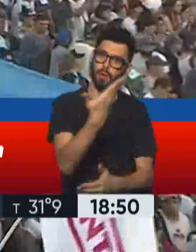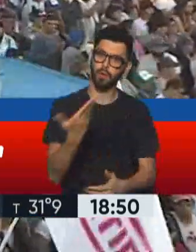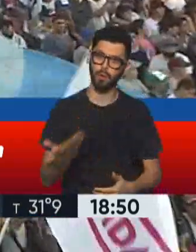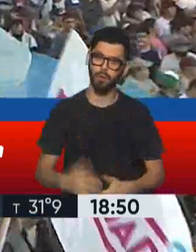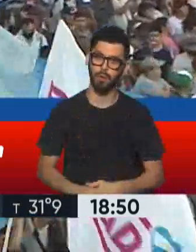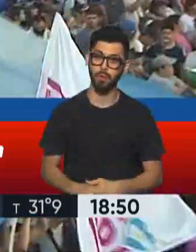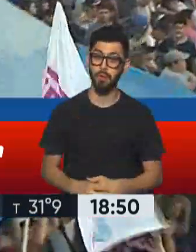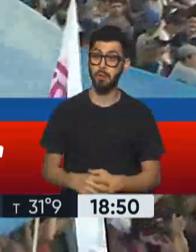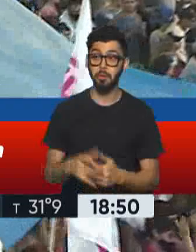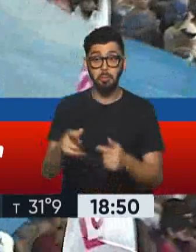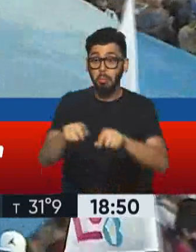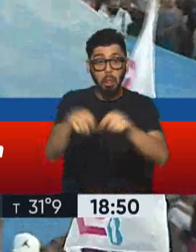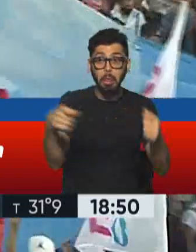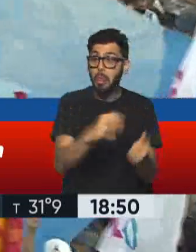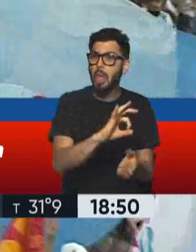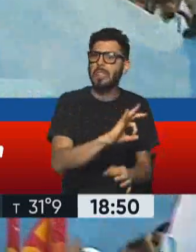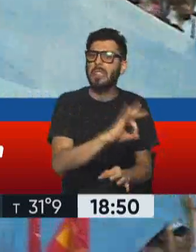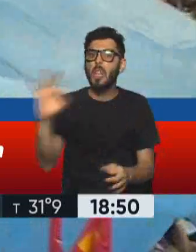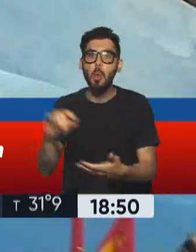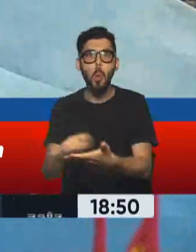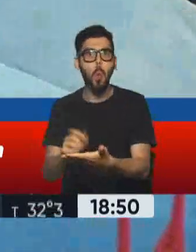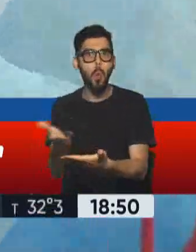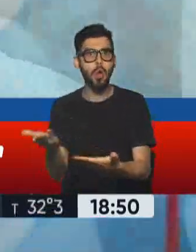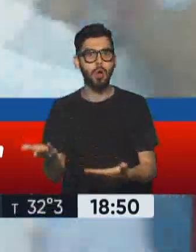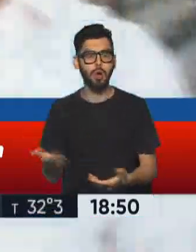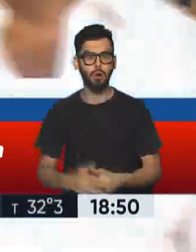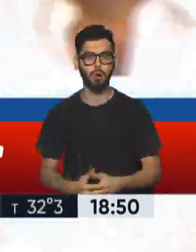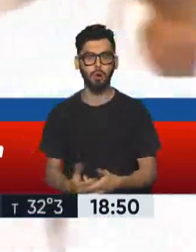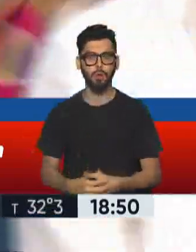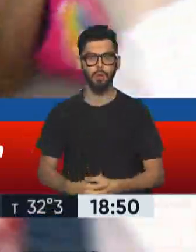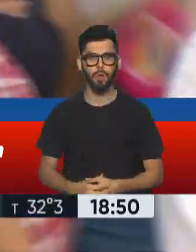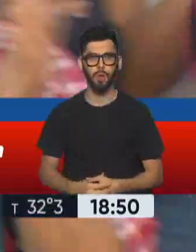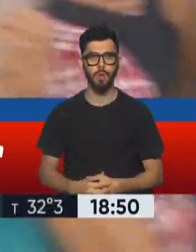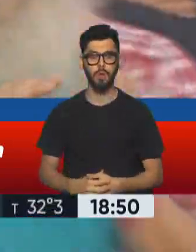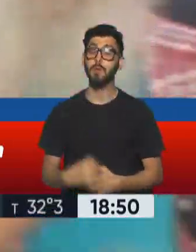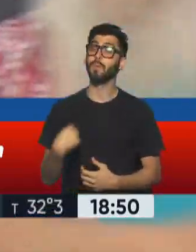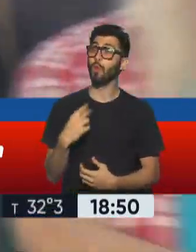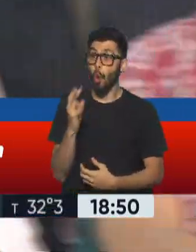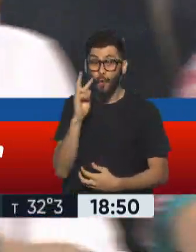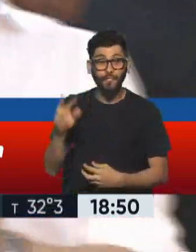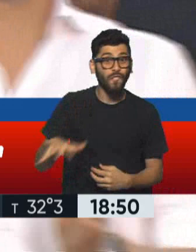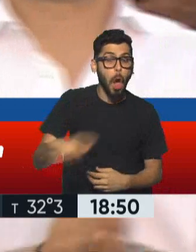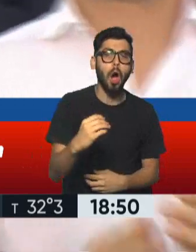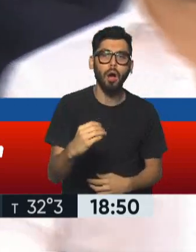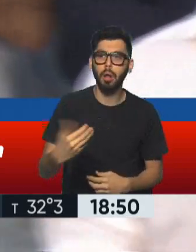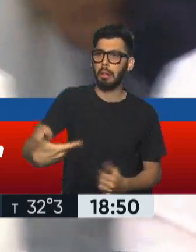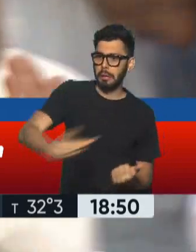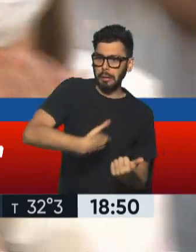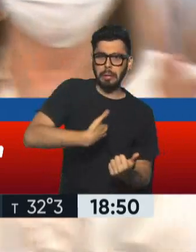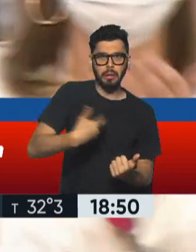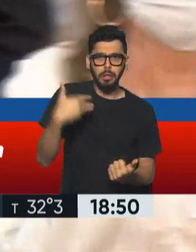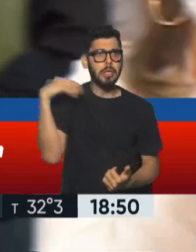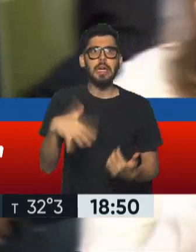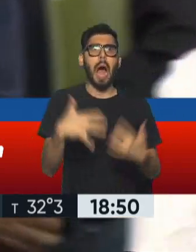Pero eso no lo veo escrito en ningún diario, compañeros y compañeras. Lo que veo es que me exigen un acuerdo